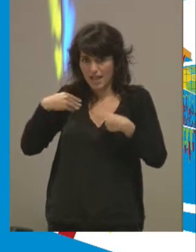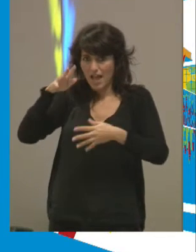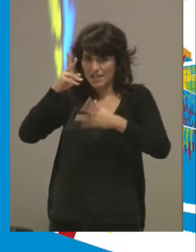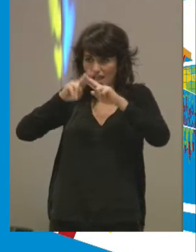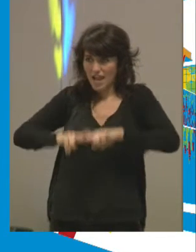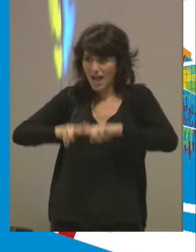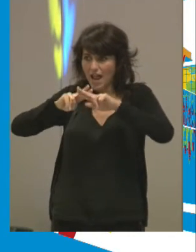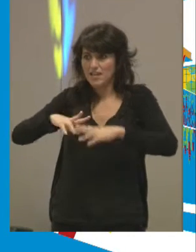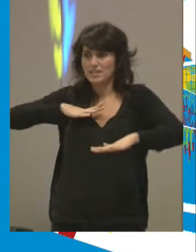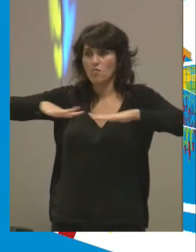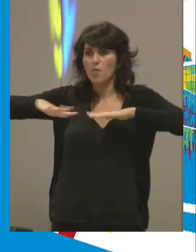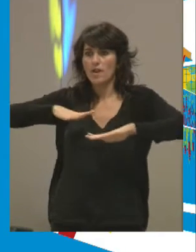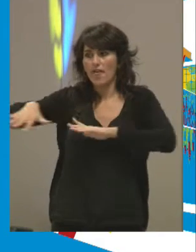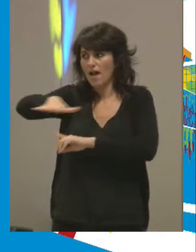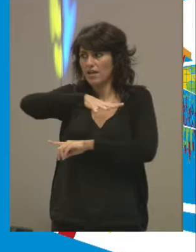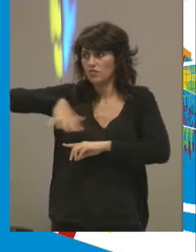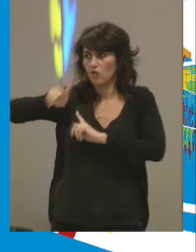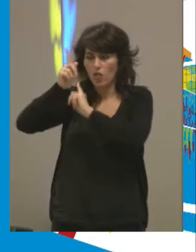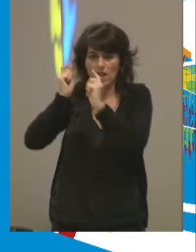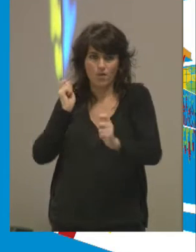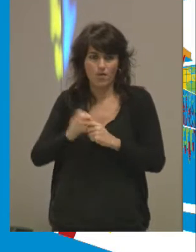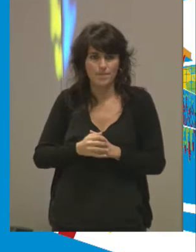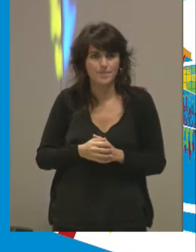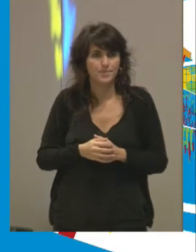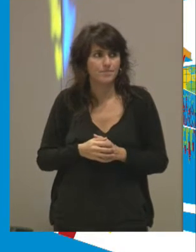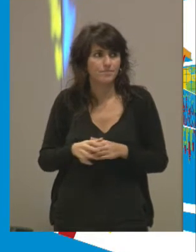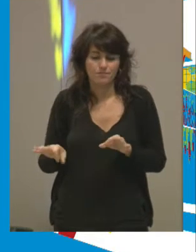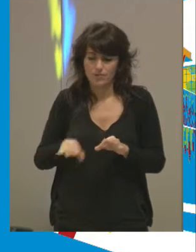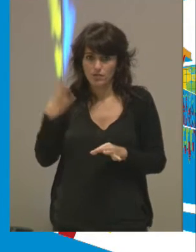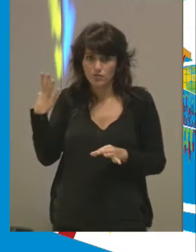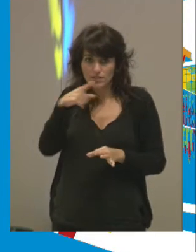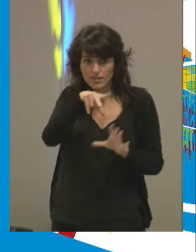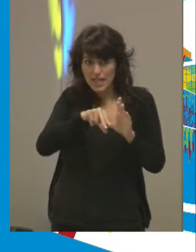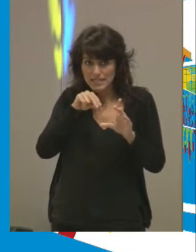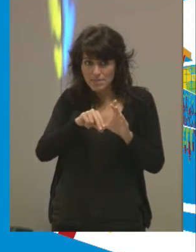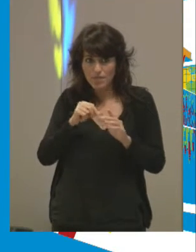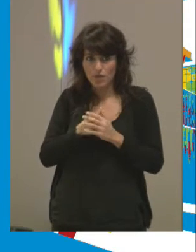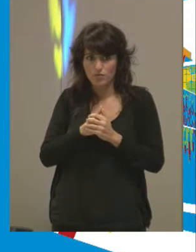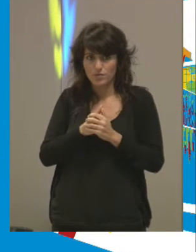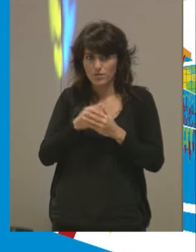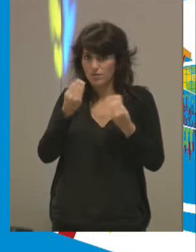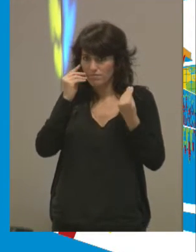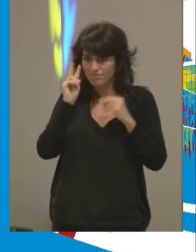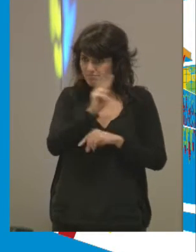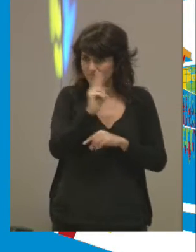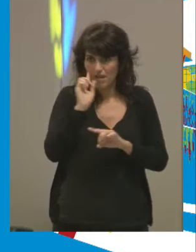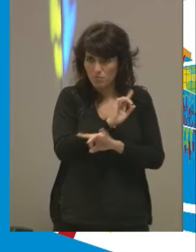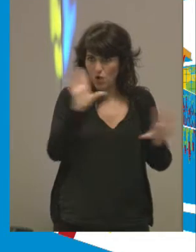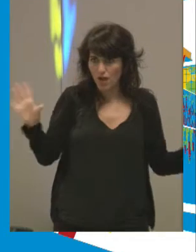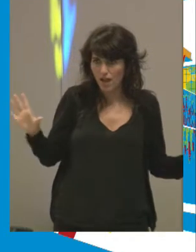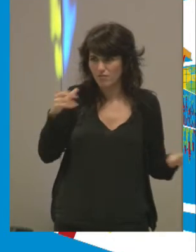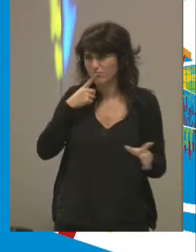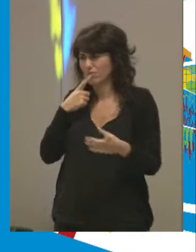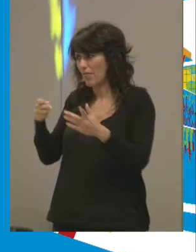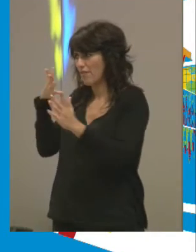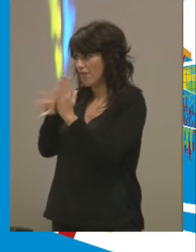movilidad en el entorno de Zaragoza. Afortunadamente, este vídeo es muy representativo de algo que sería muy árido de